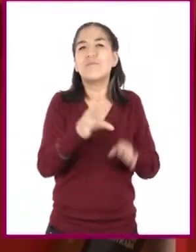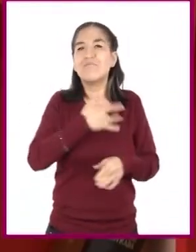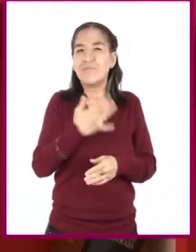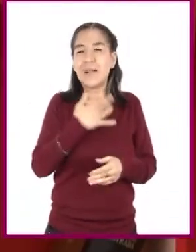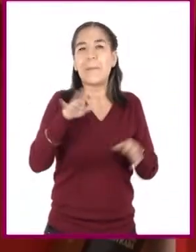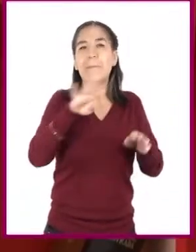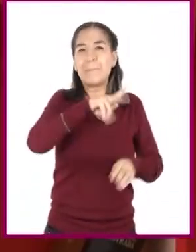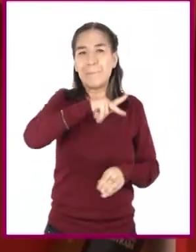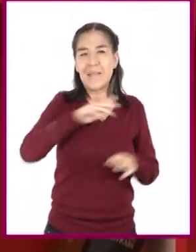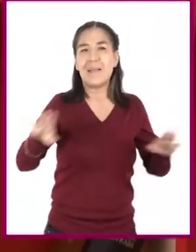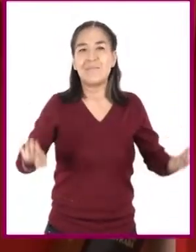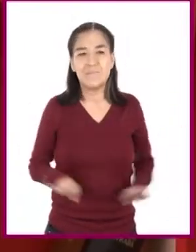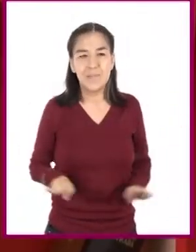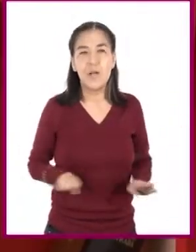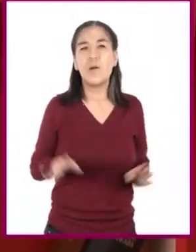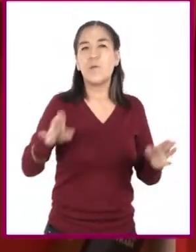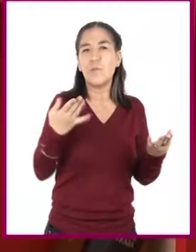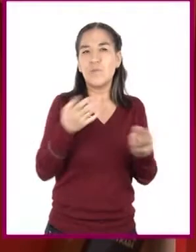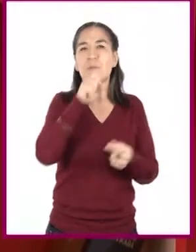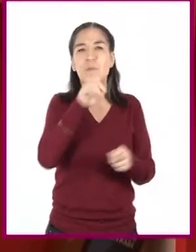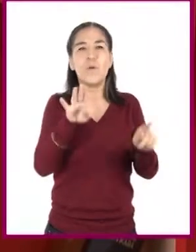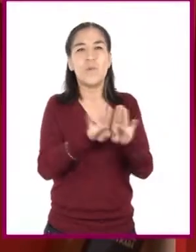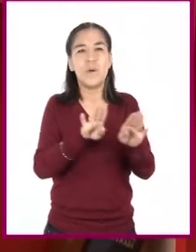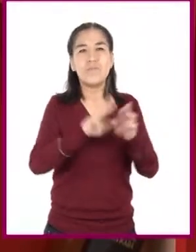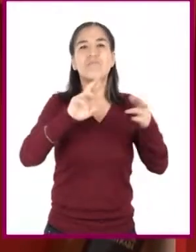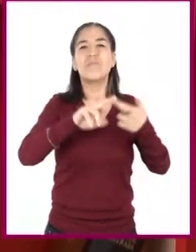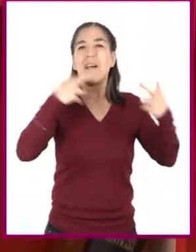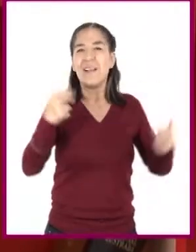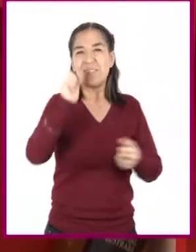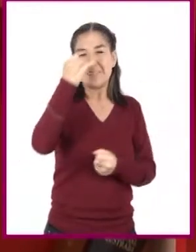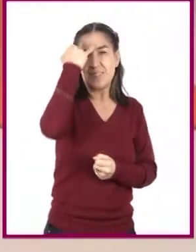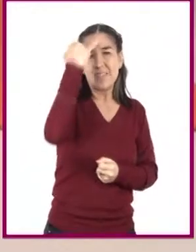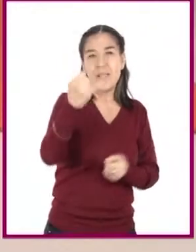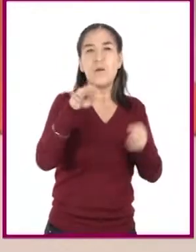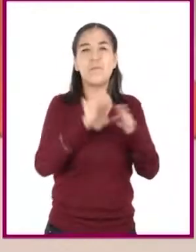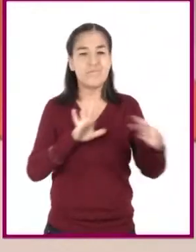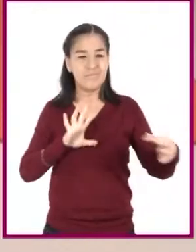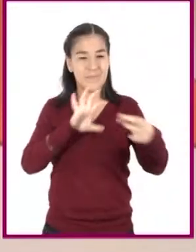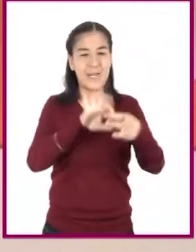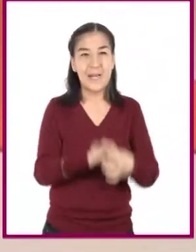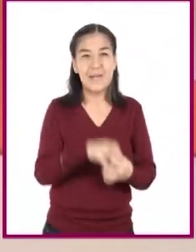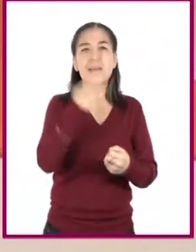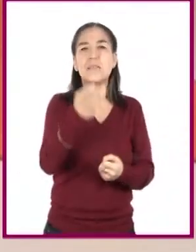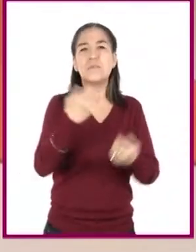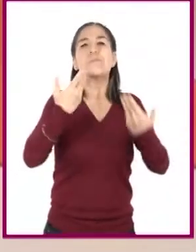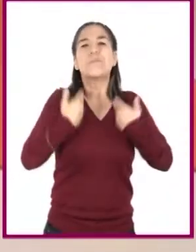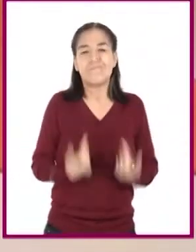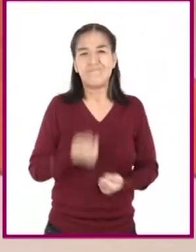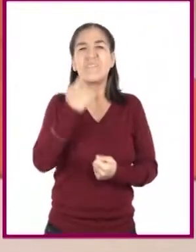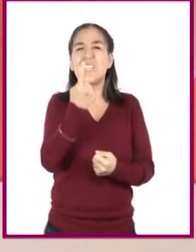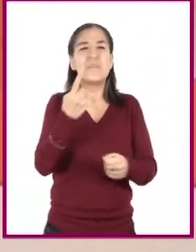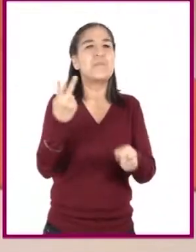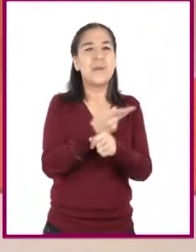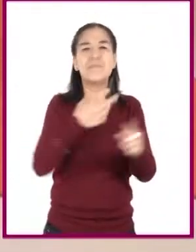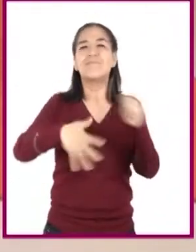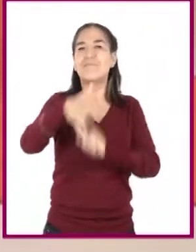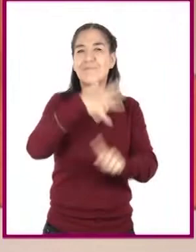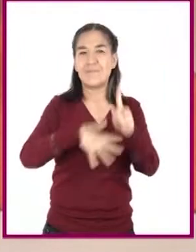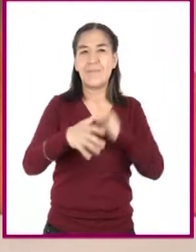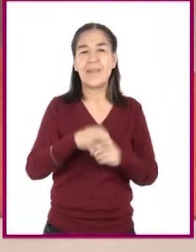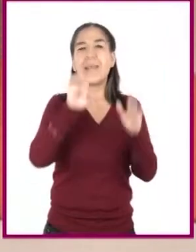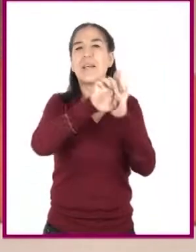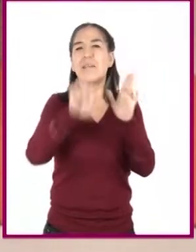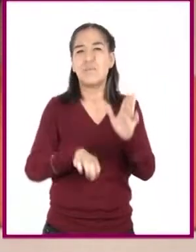acciones, relacionar ideas y confrontarlas con los hechos, podemos entender lo que sucede a nuestro alrededor. Por ejemplo,